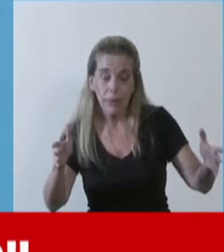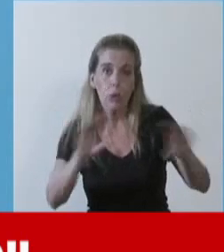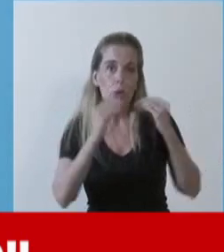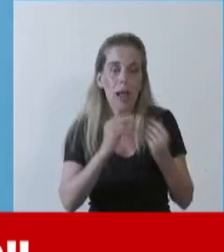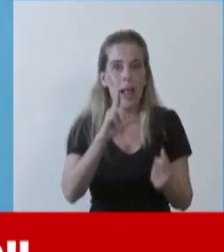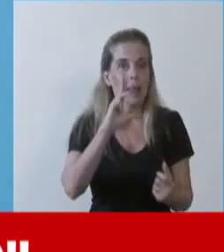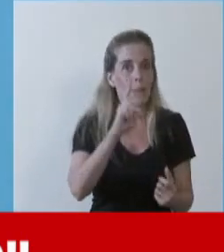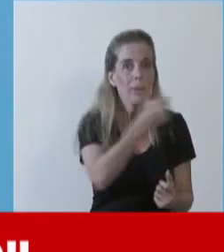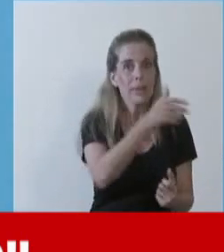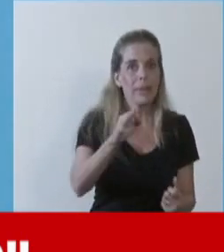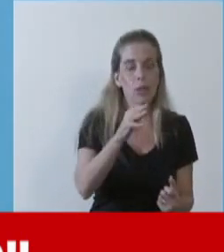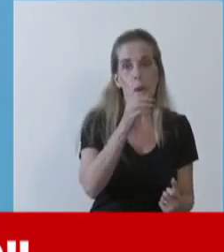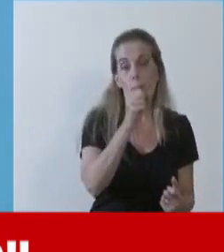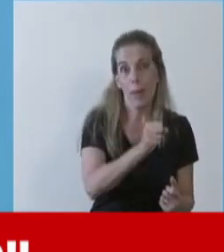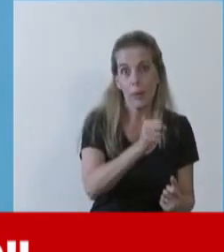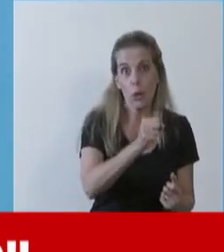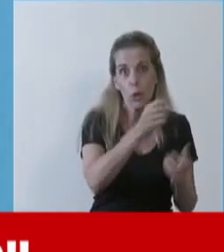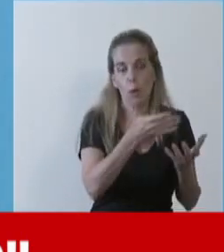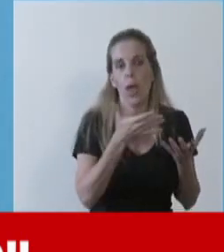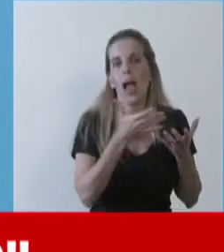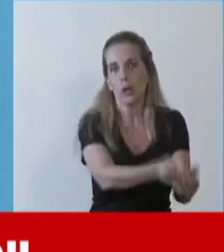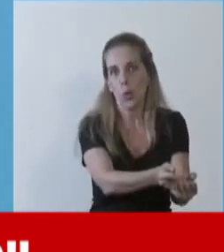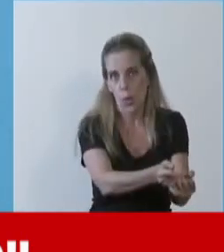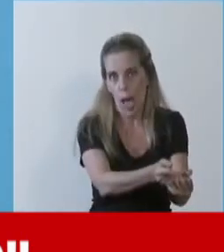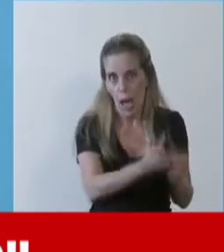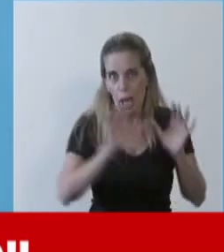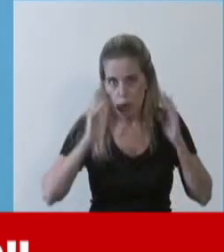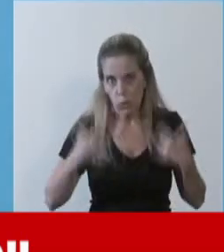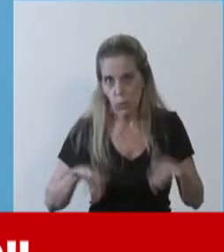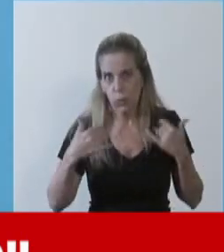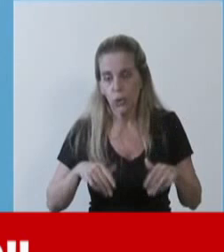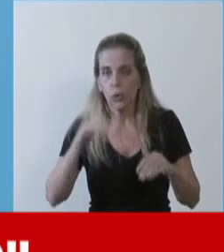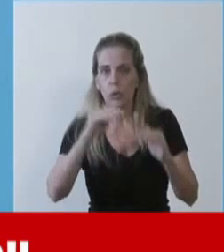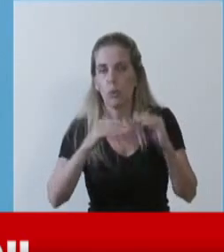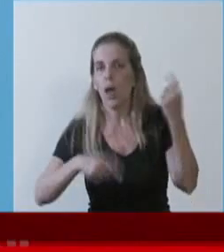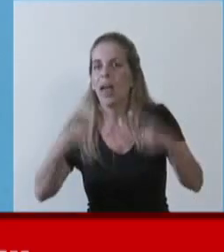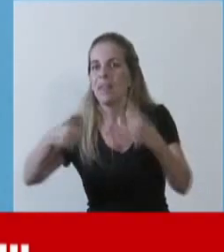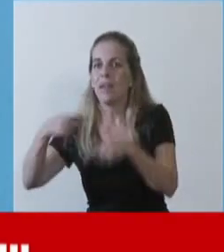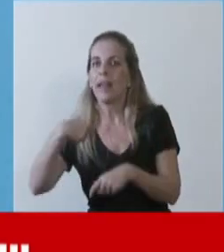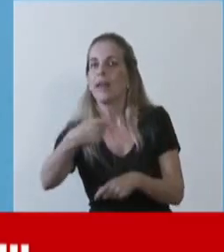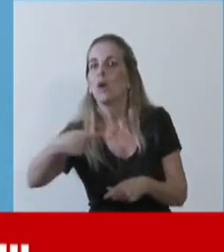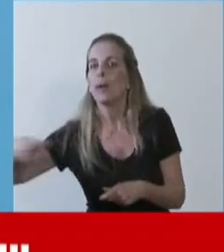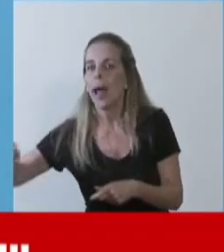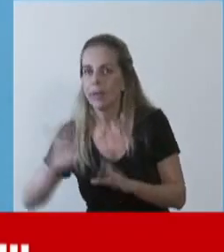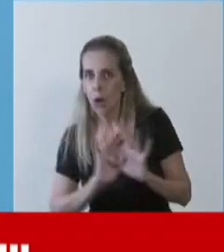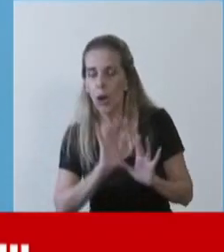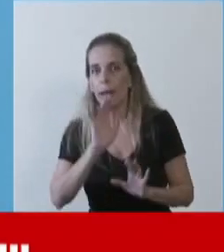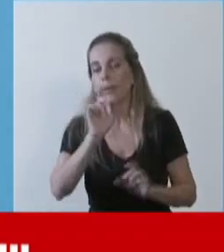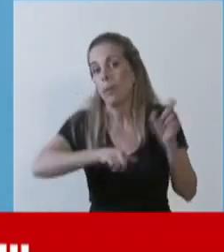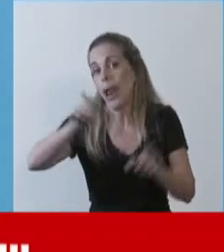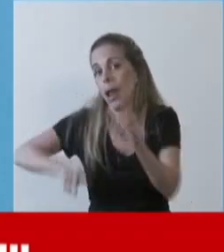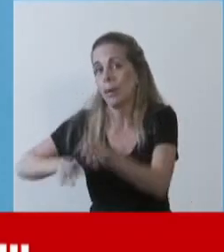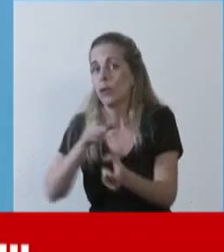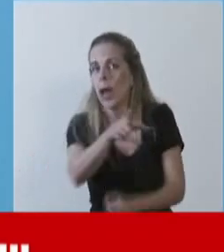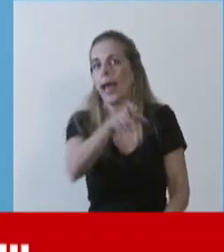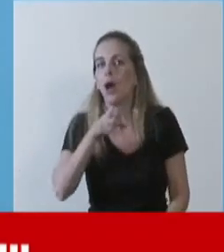la mínima, 6.000 pesos para el resto de las jubilaciones, y estamos hablando de niveles adicionales para el resto de